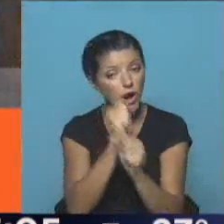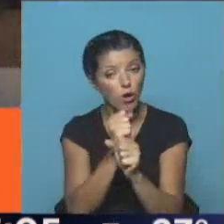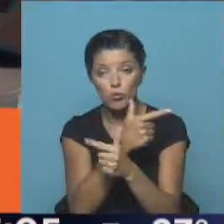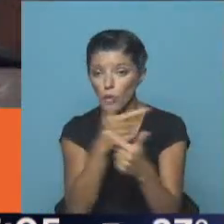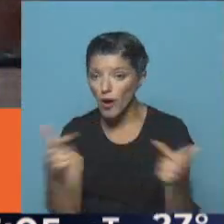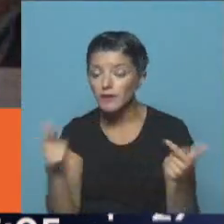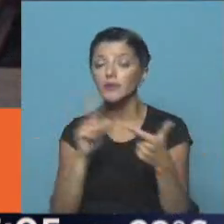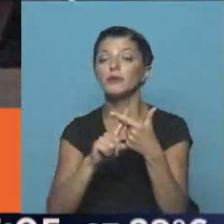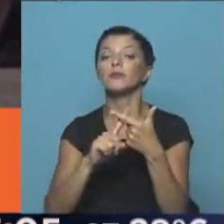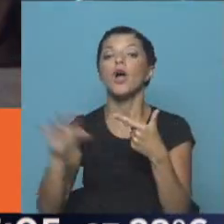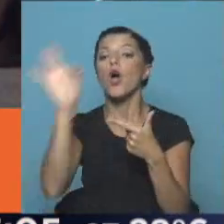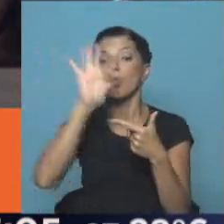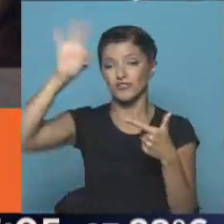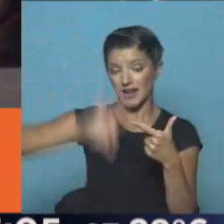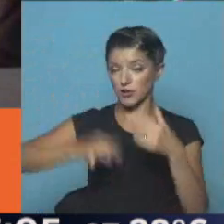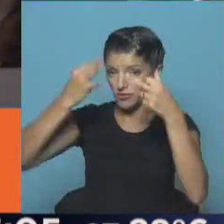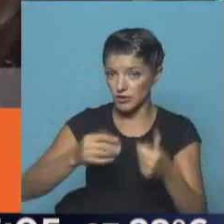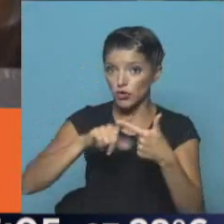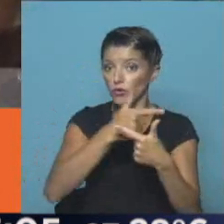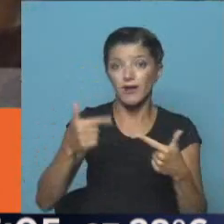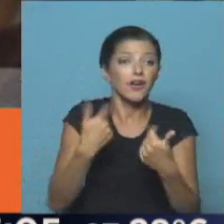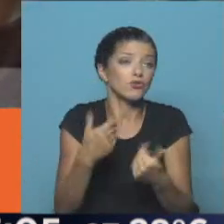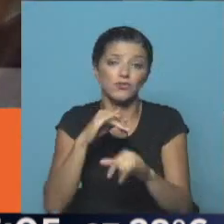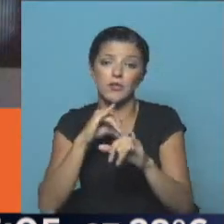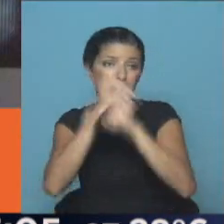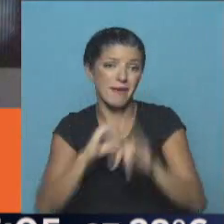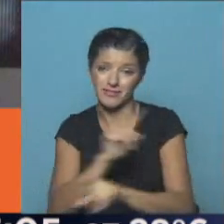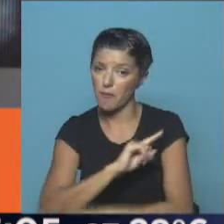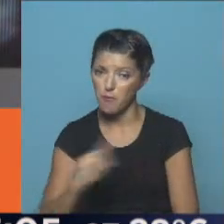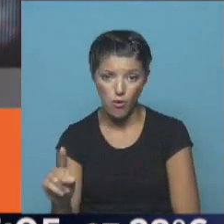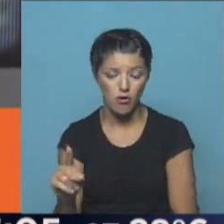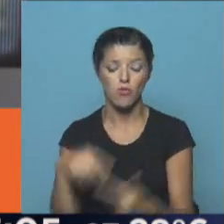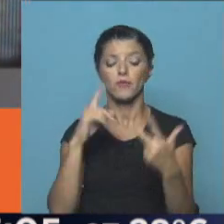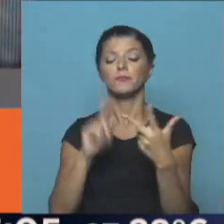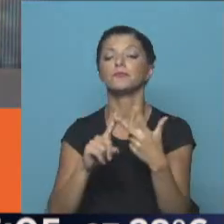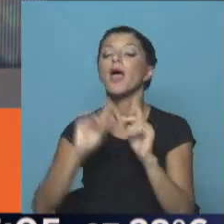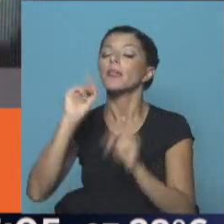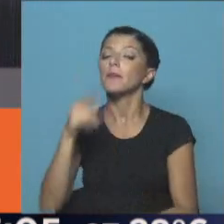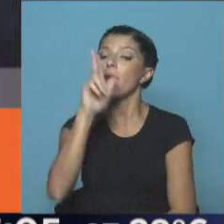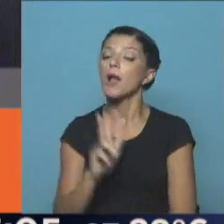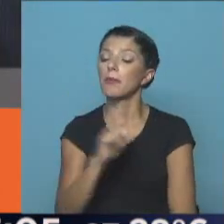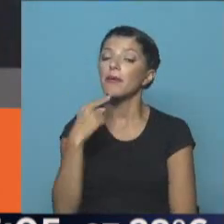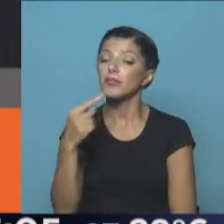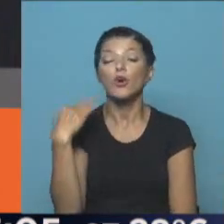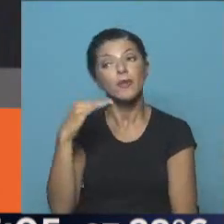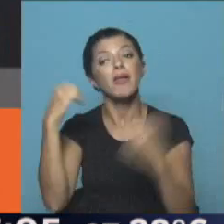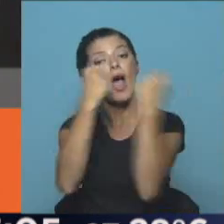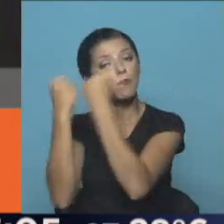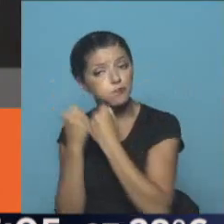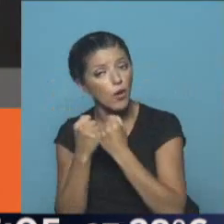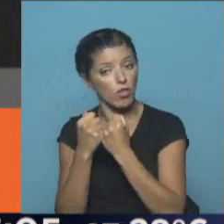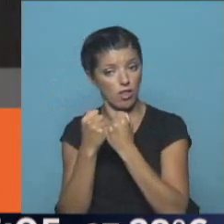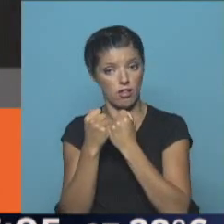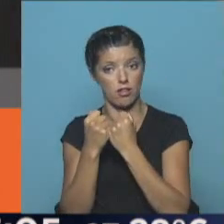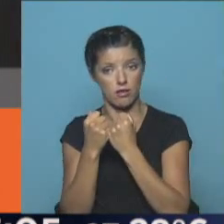falta expectativa de salario digno no habrá paz. Es decir, está diciendo que se pongan de acuerdo de una vez por todas,